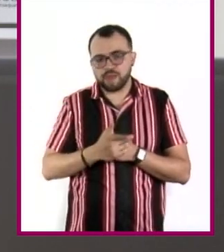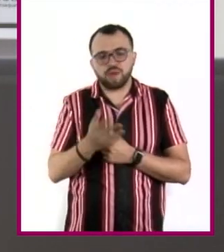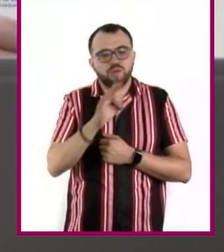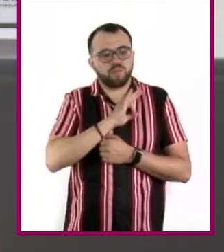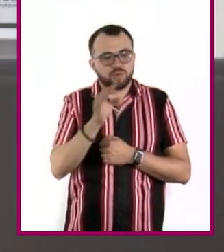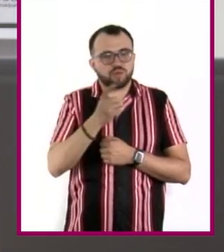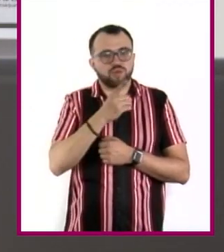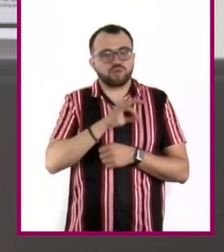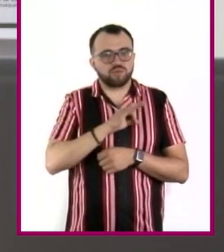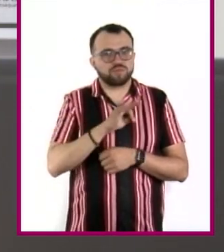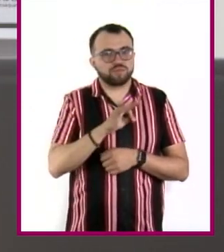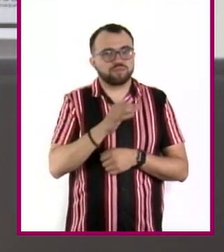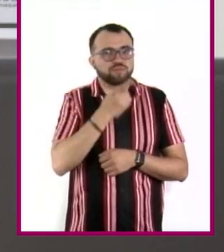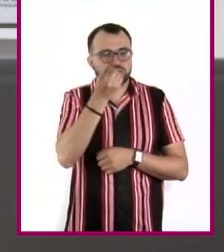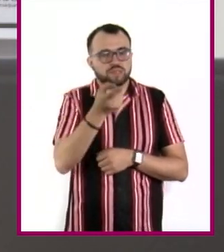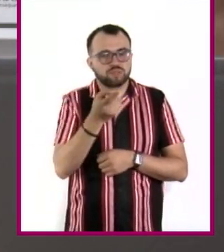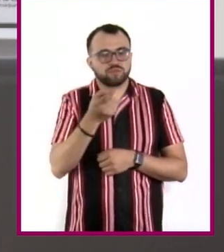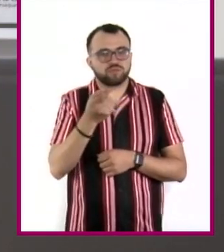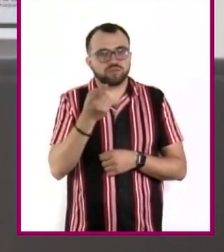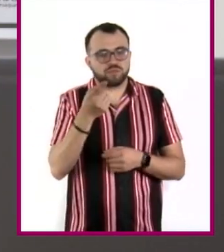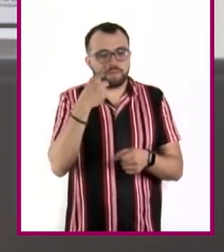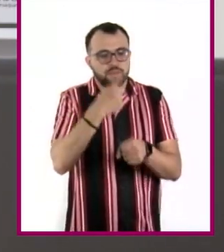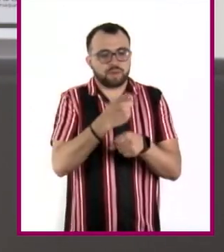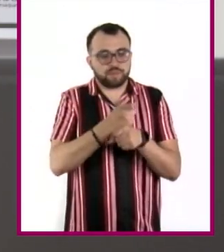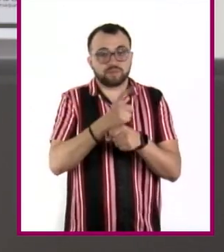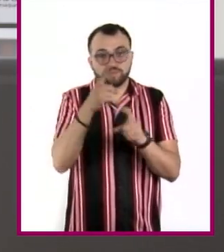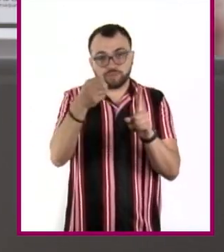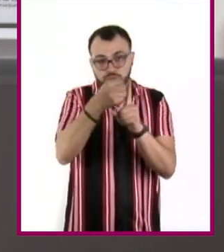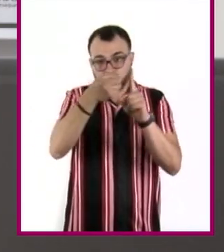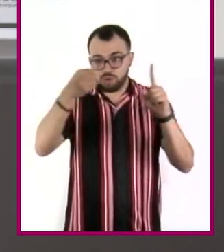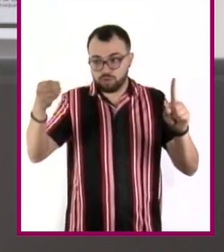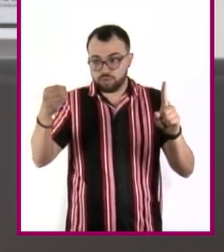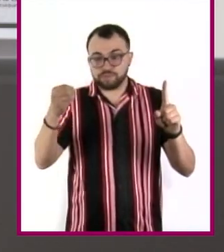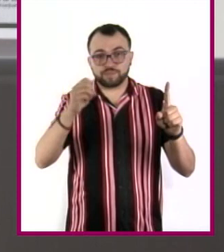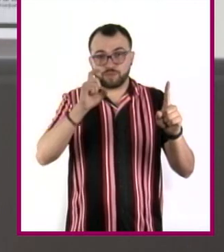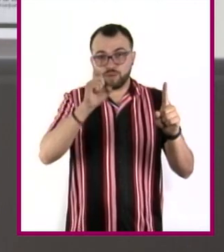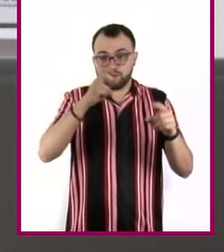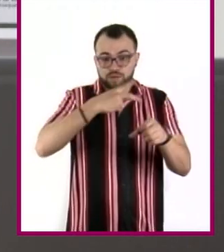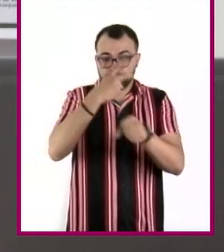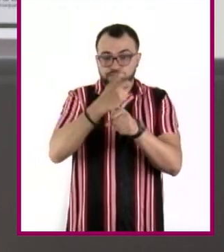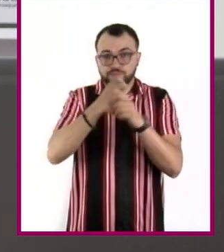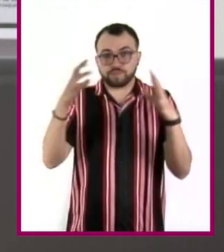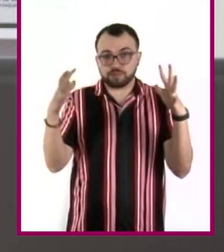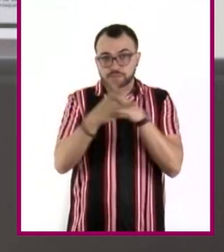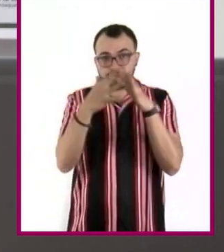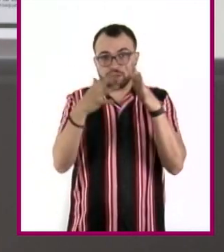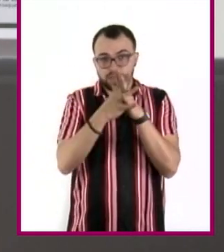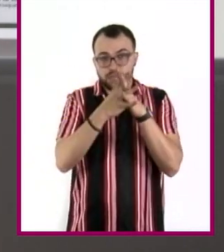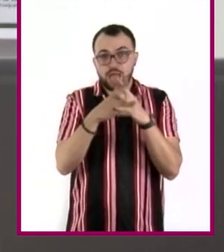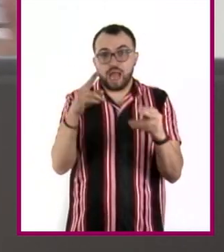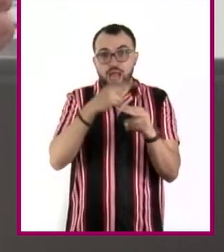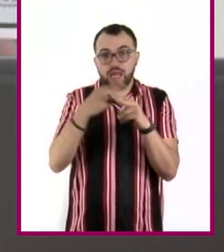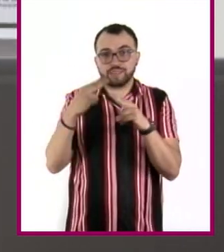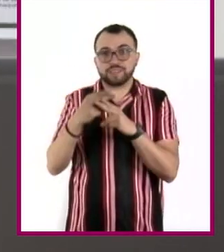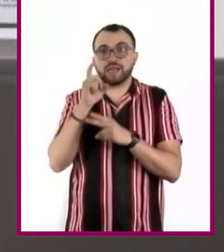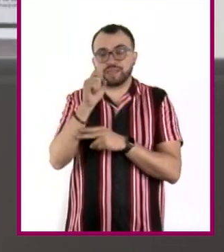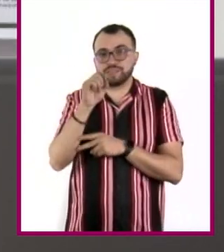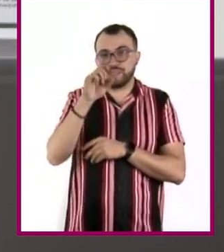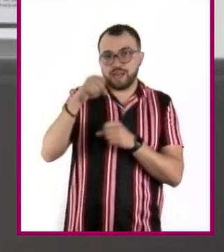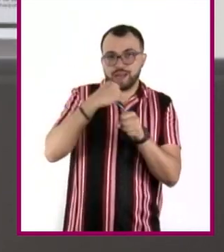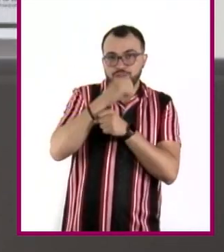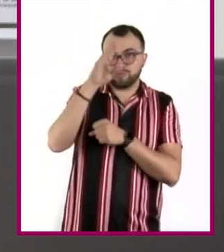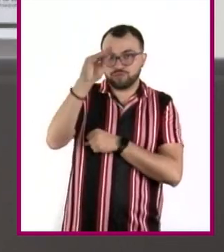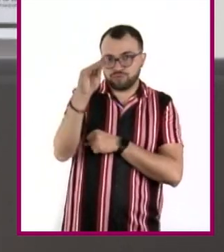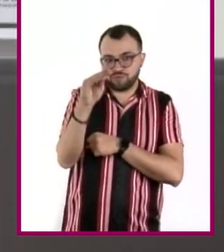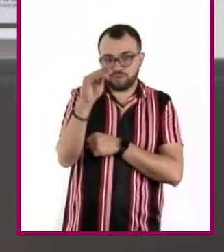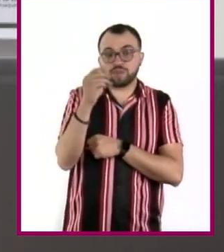podemos llegar a una primera conclusión, que el orden mundial después de la Segunda Guerra Mundial y hasta la década de los 90 estuvo marcada